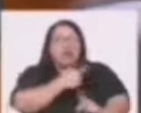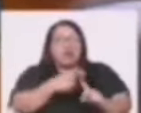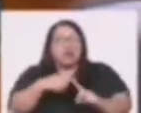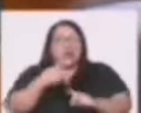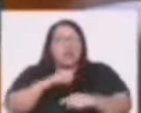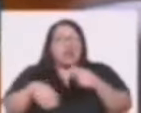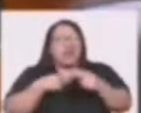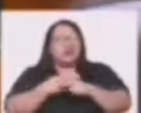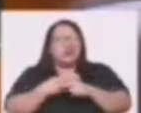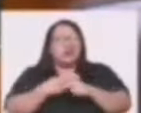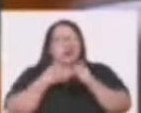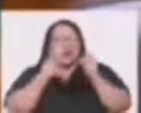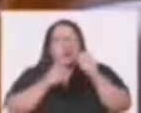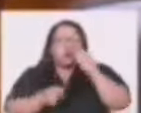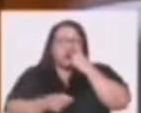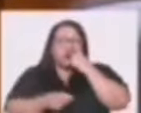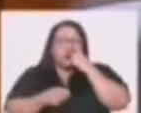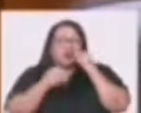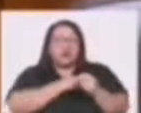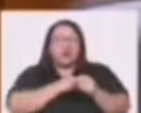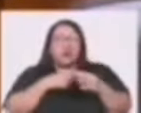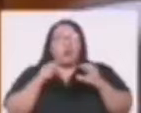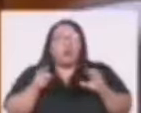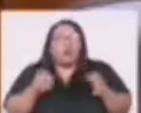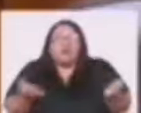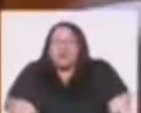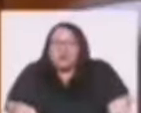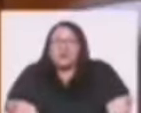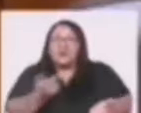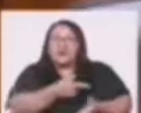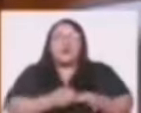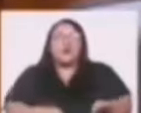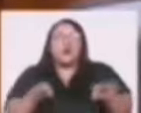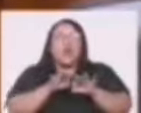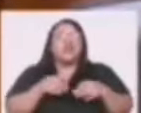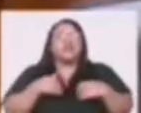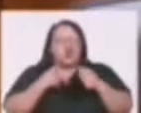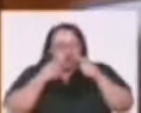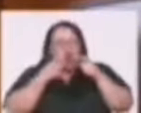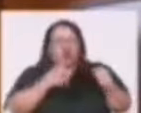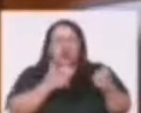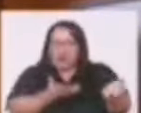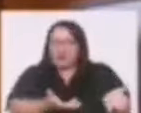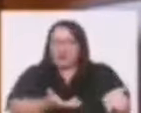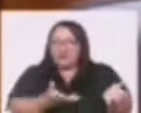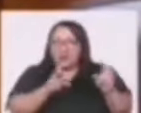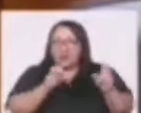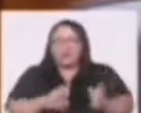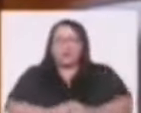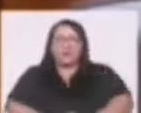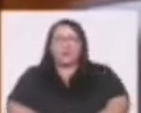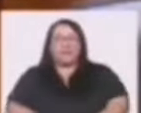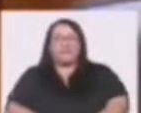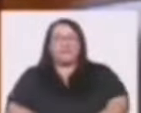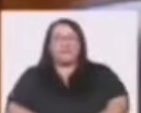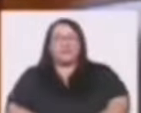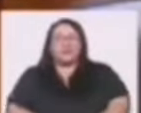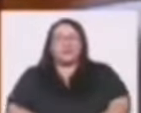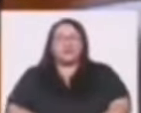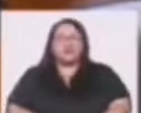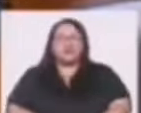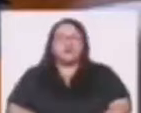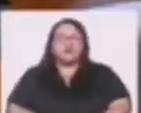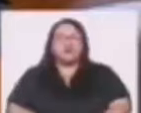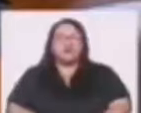autoridades nacionales de control del Ministerio Público. Por eso nosotros estamos tocando este tema. ¿Y sabe qué?